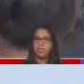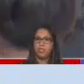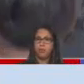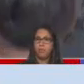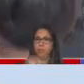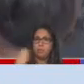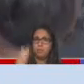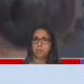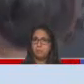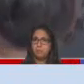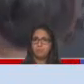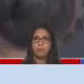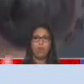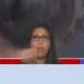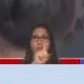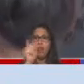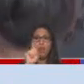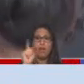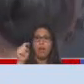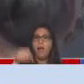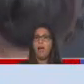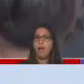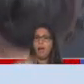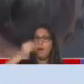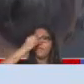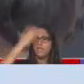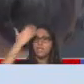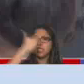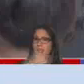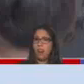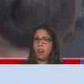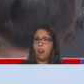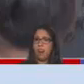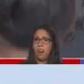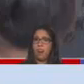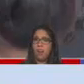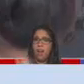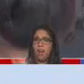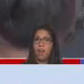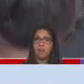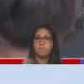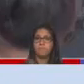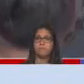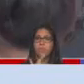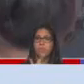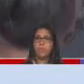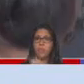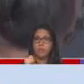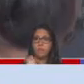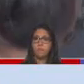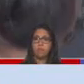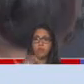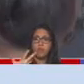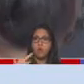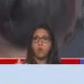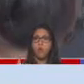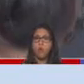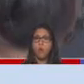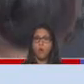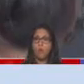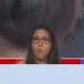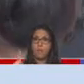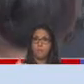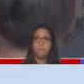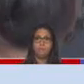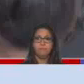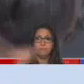no, para campo? nada. Acá lo que tengo en forma oficial, hecho denuncia con no aparición, es desde